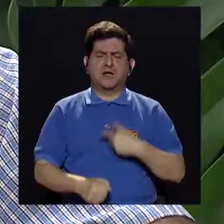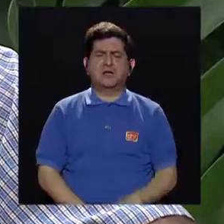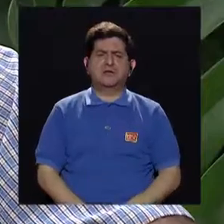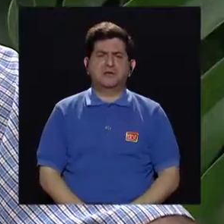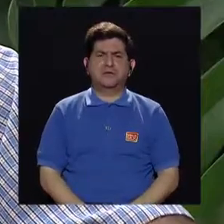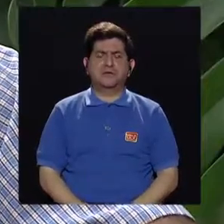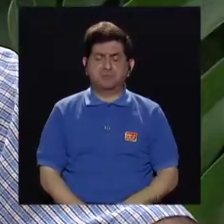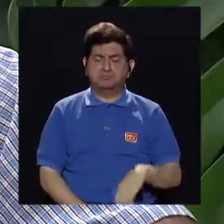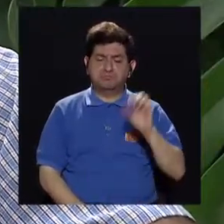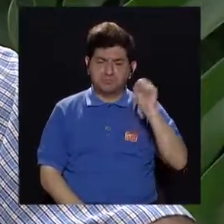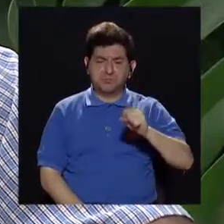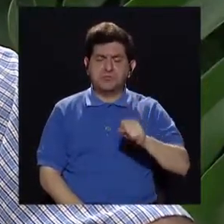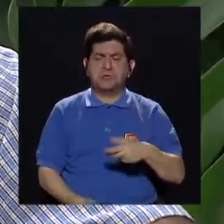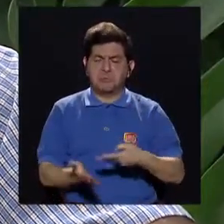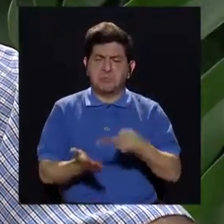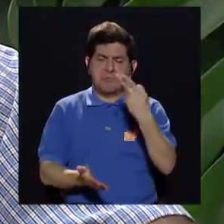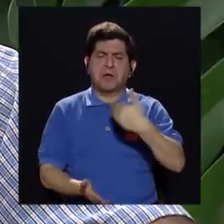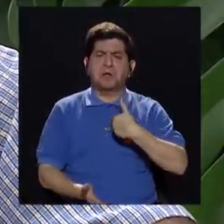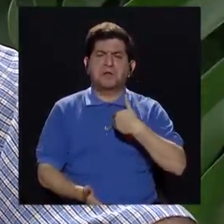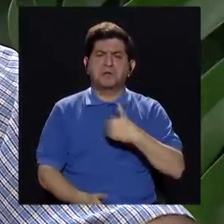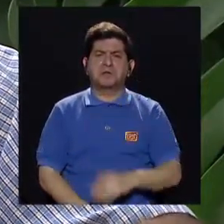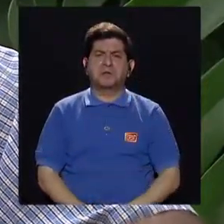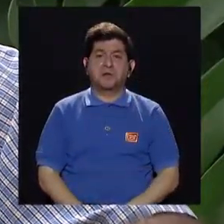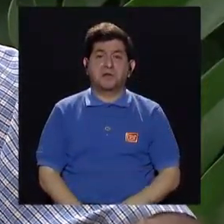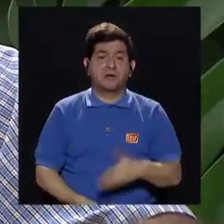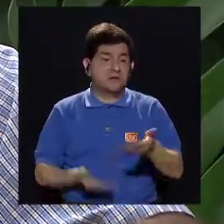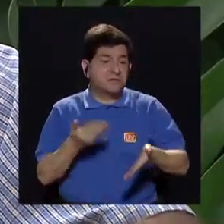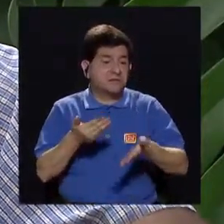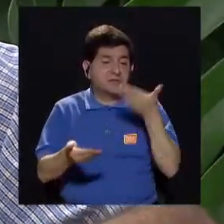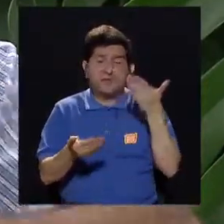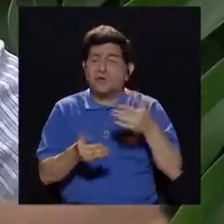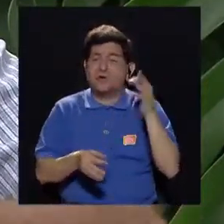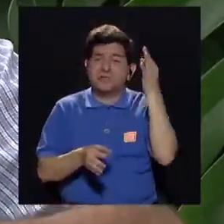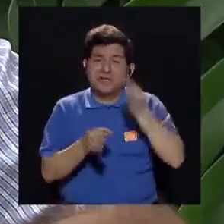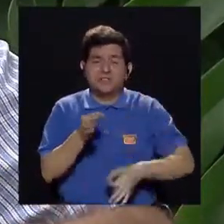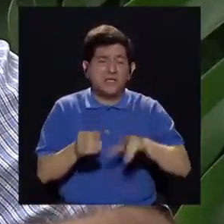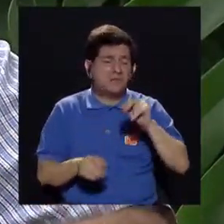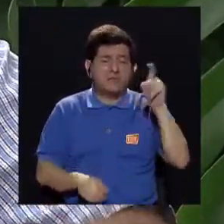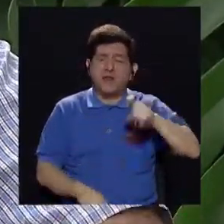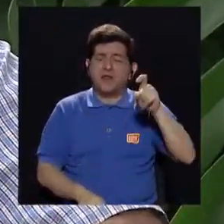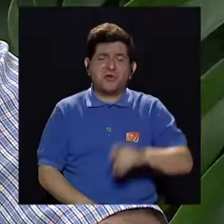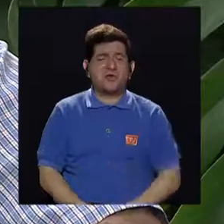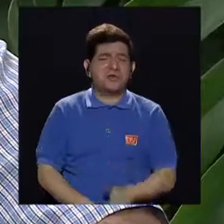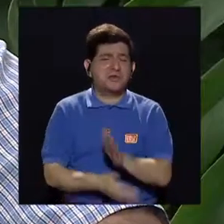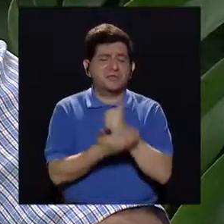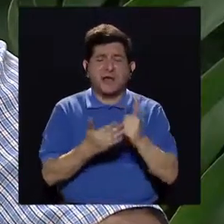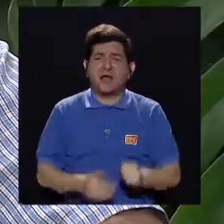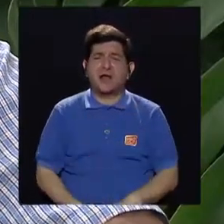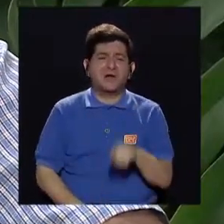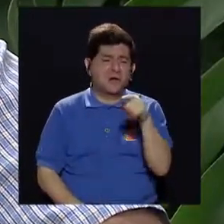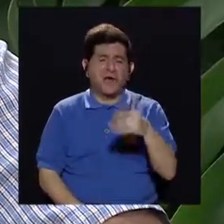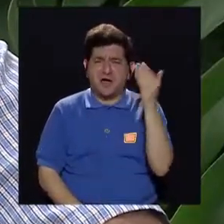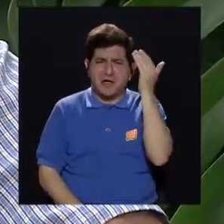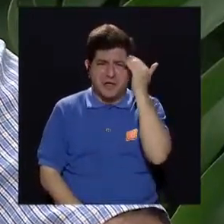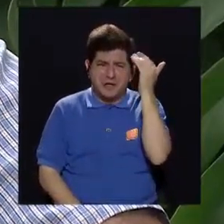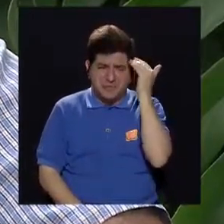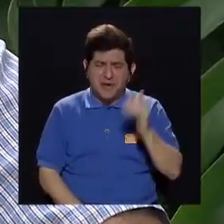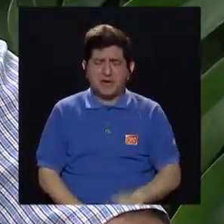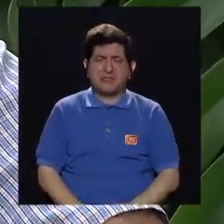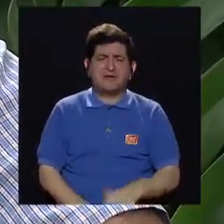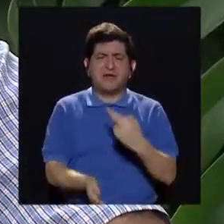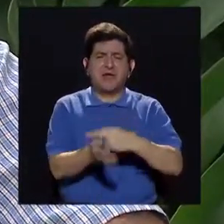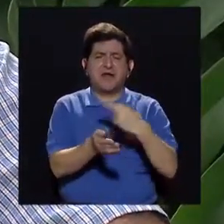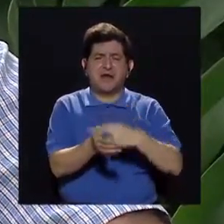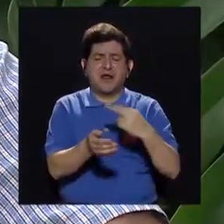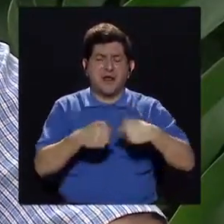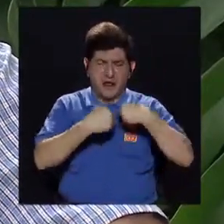haciendo, es válido para mí. ¿Verdad? Para que vean que son cosas muy simples, no ocupo un aparato y qué frecuencia cardíaca y que ese tipo de cosas que se llama,